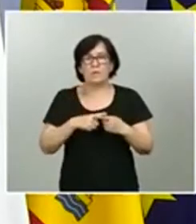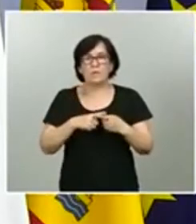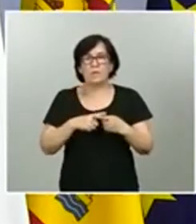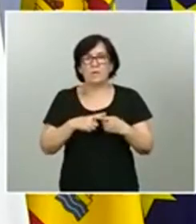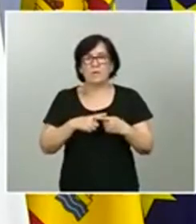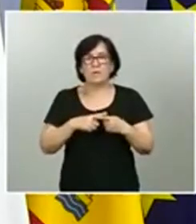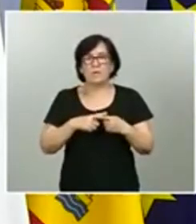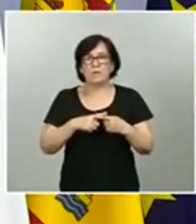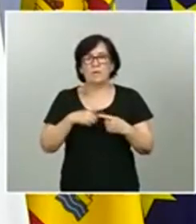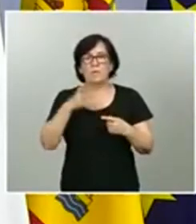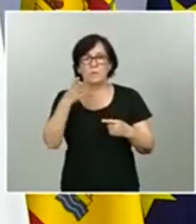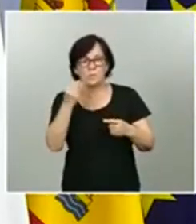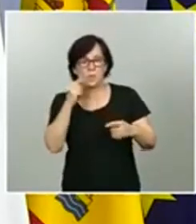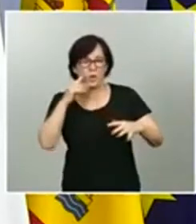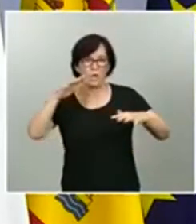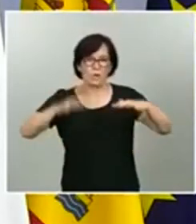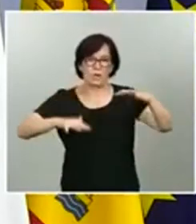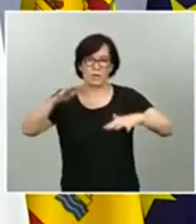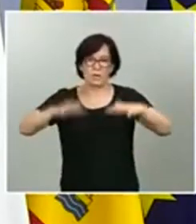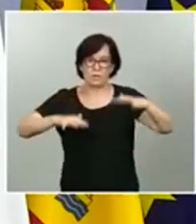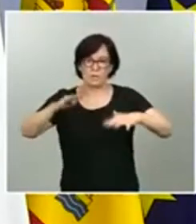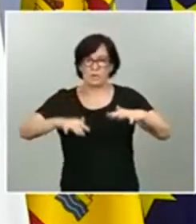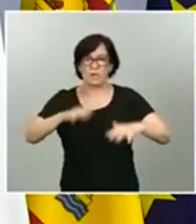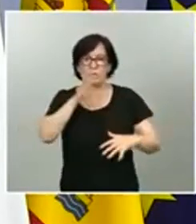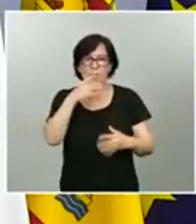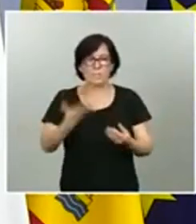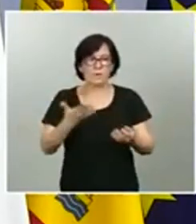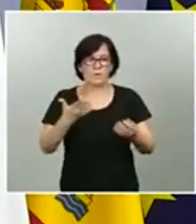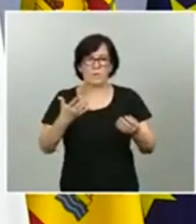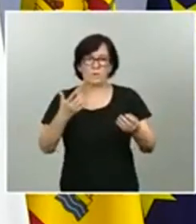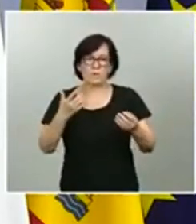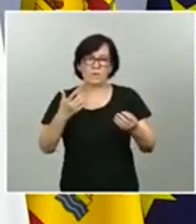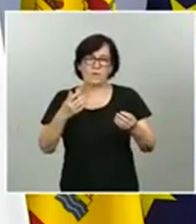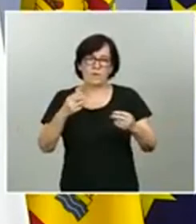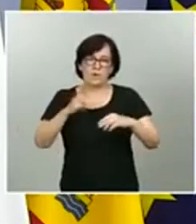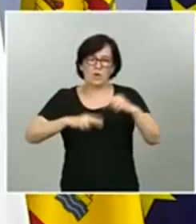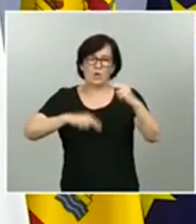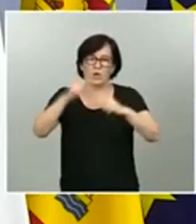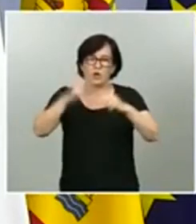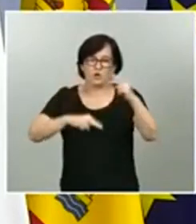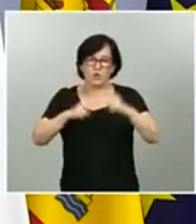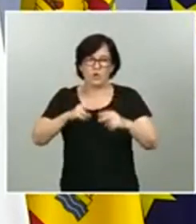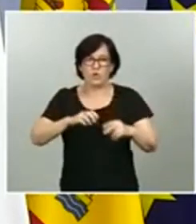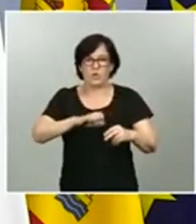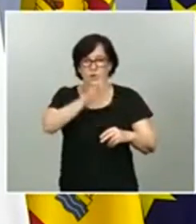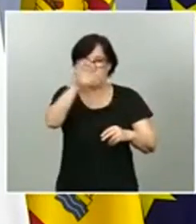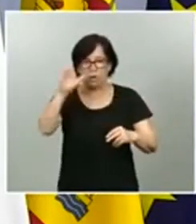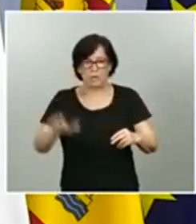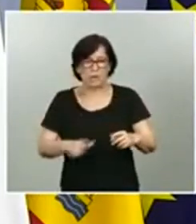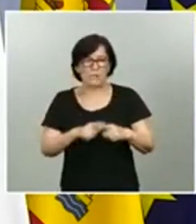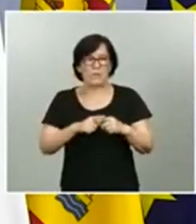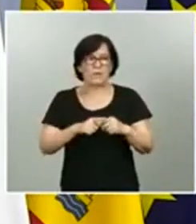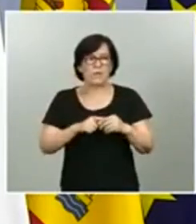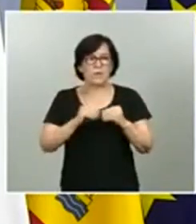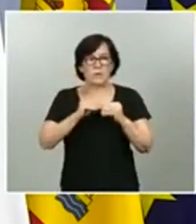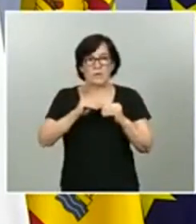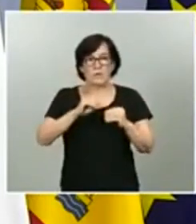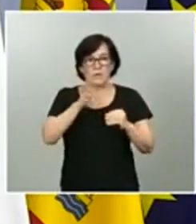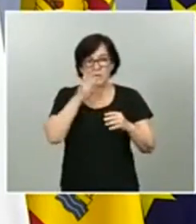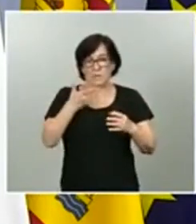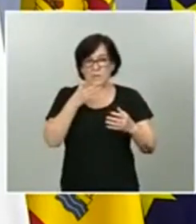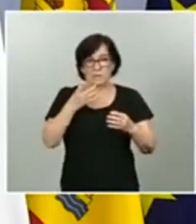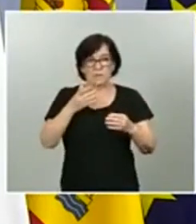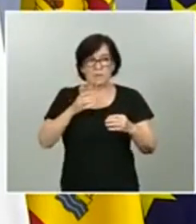muy equiparable, al menos en términos de construcción europea, a lo que fue la creación del euro, a lo que fue la creación del